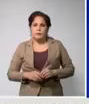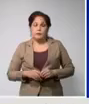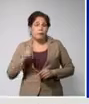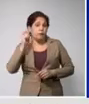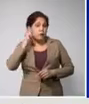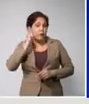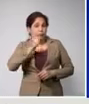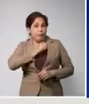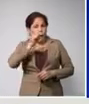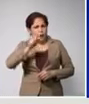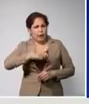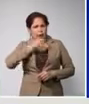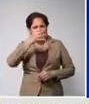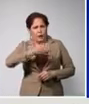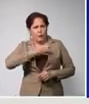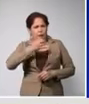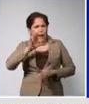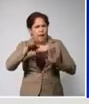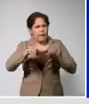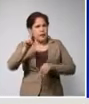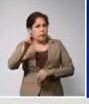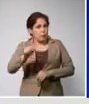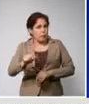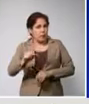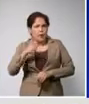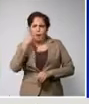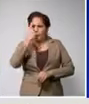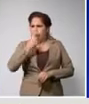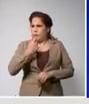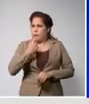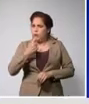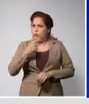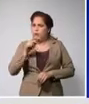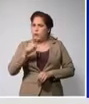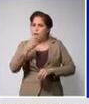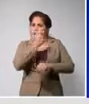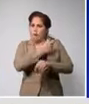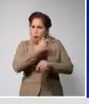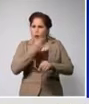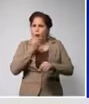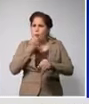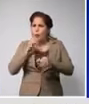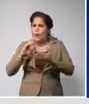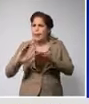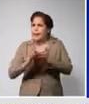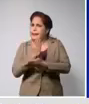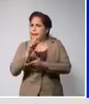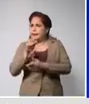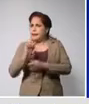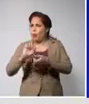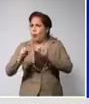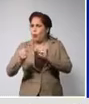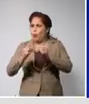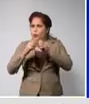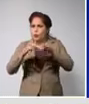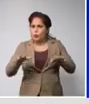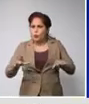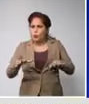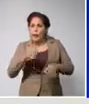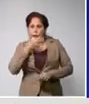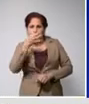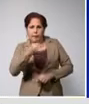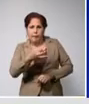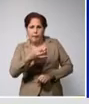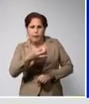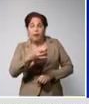televidente nos escribió hace algunos días y nos preguntaba, ¿impactan los candidatos vacunales en el control de la pandemia? Usted se ha referido a